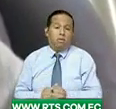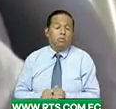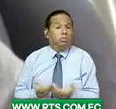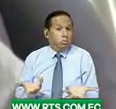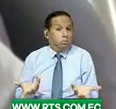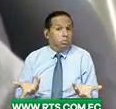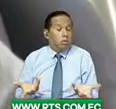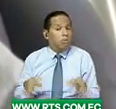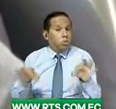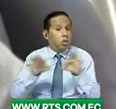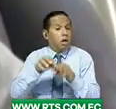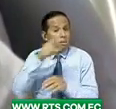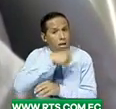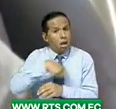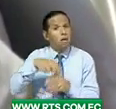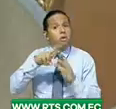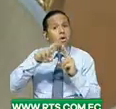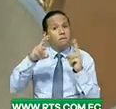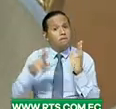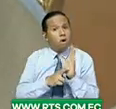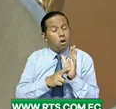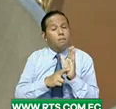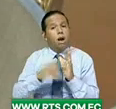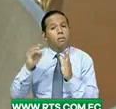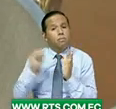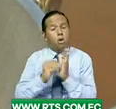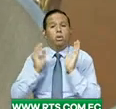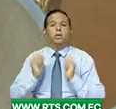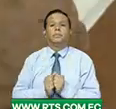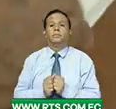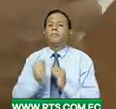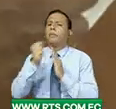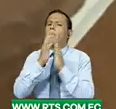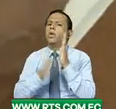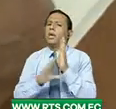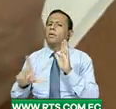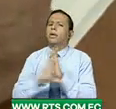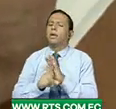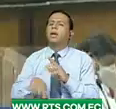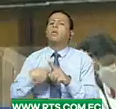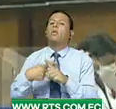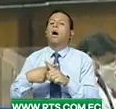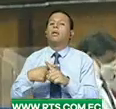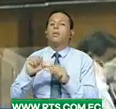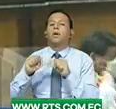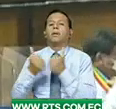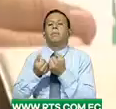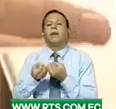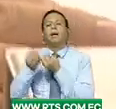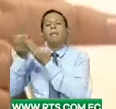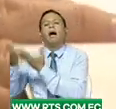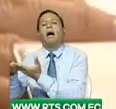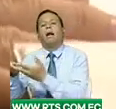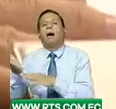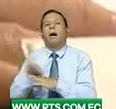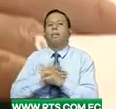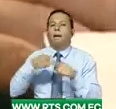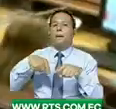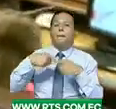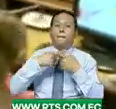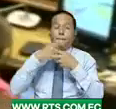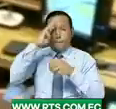ser considerado dentro de las reformas. Se estima que el proyecto de ley sea entregada a la Asamblea Nacional a finales de este